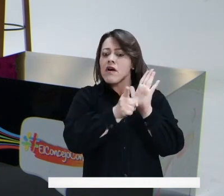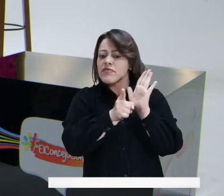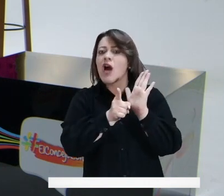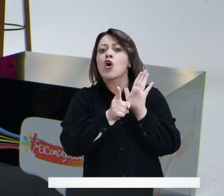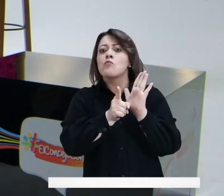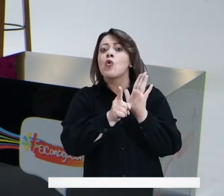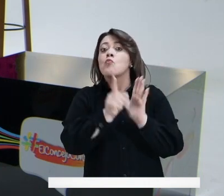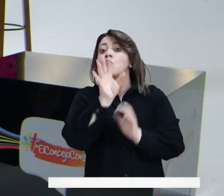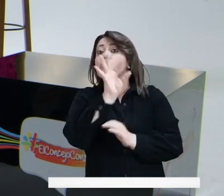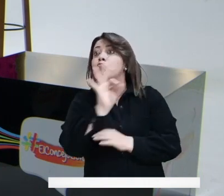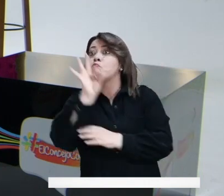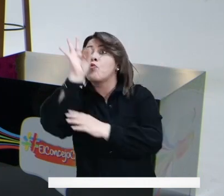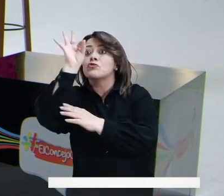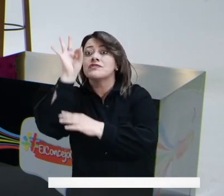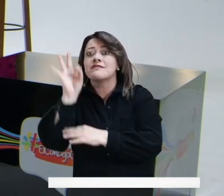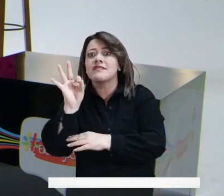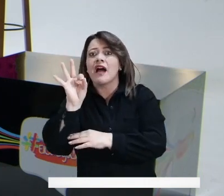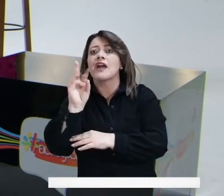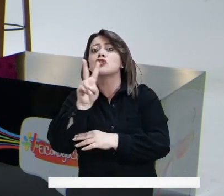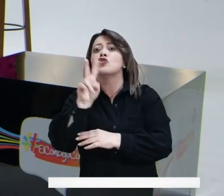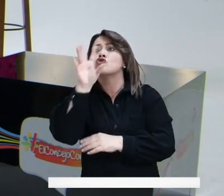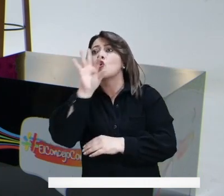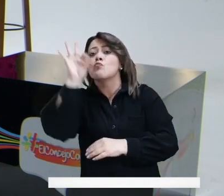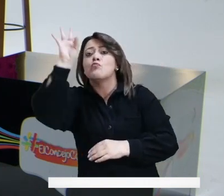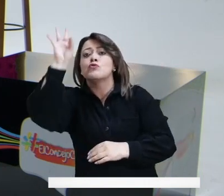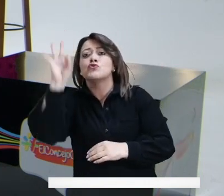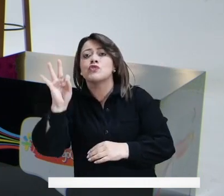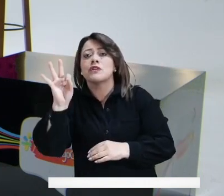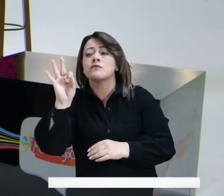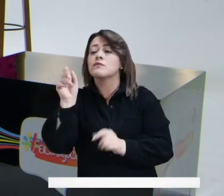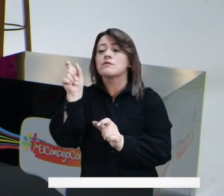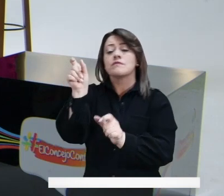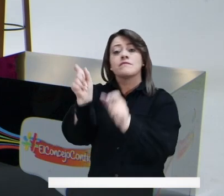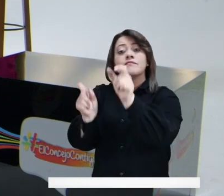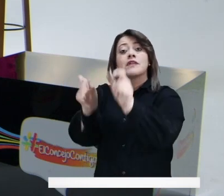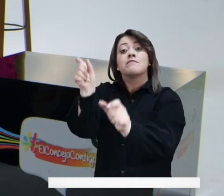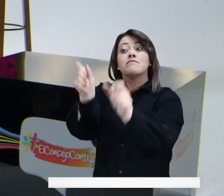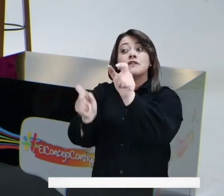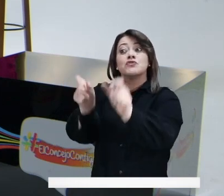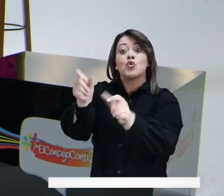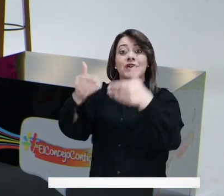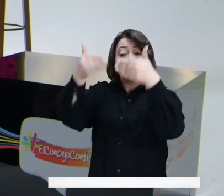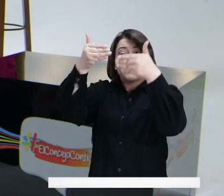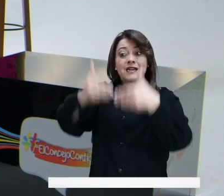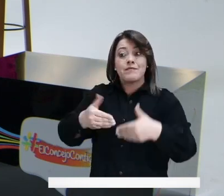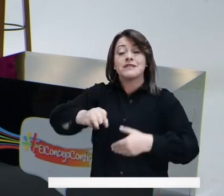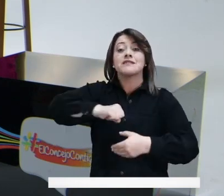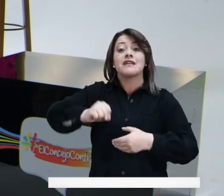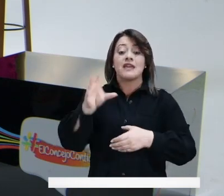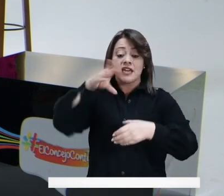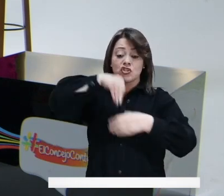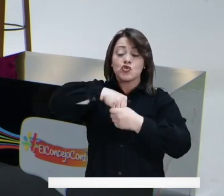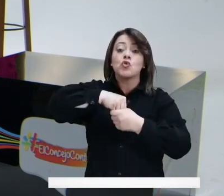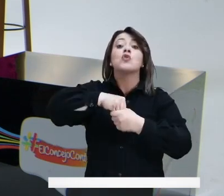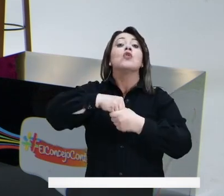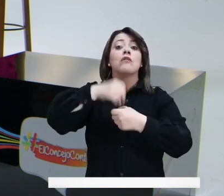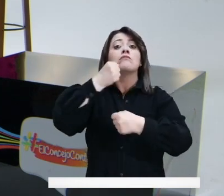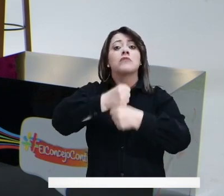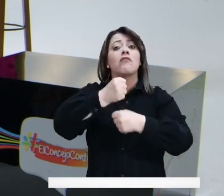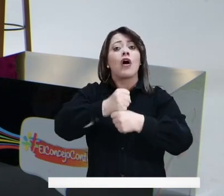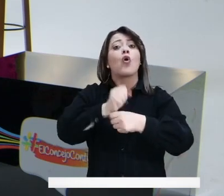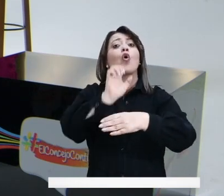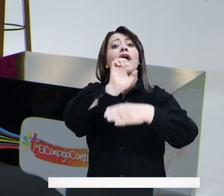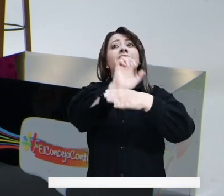entregarle un porcentaje mínimo, como es del 2% de la población con discapacidad, deben